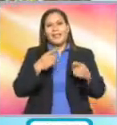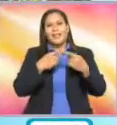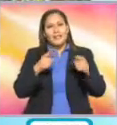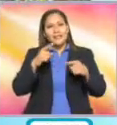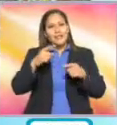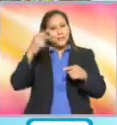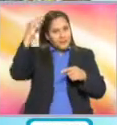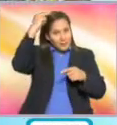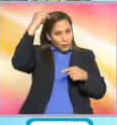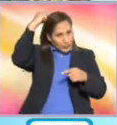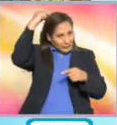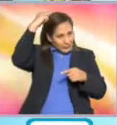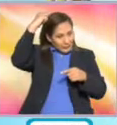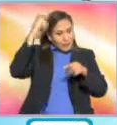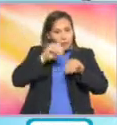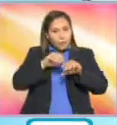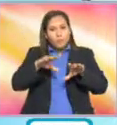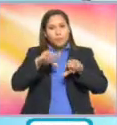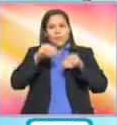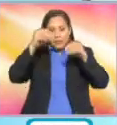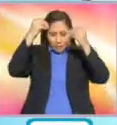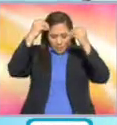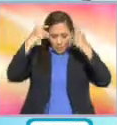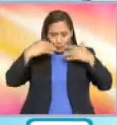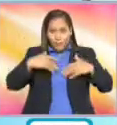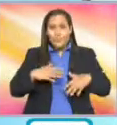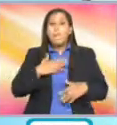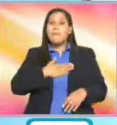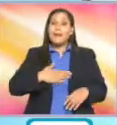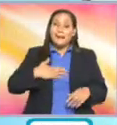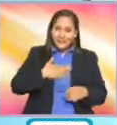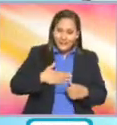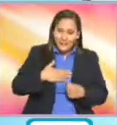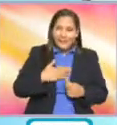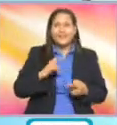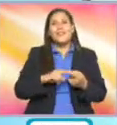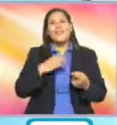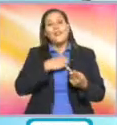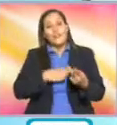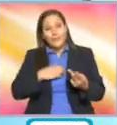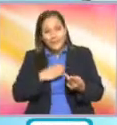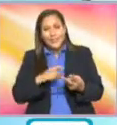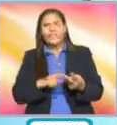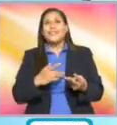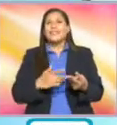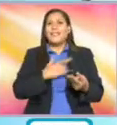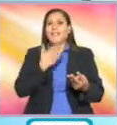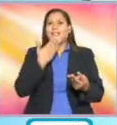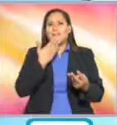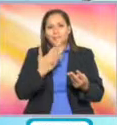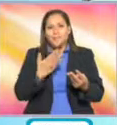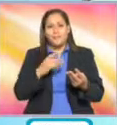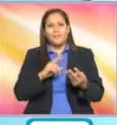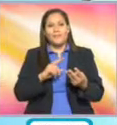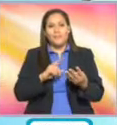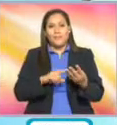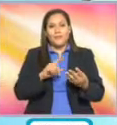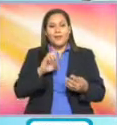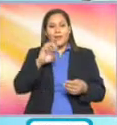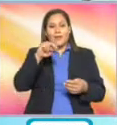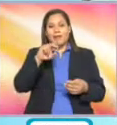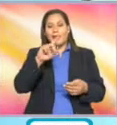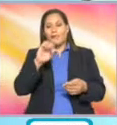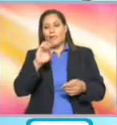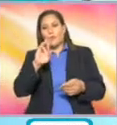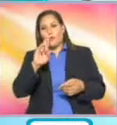neurotransmisores que tienen que ver con el placer, con sentirme bien, ¿no? Las endorfinas que mencionas, pues